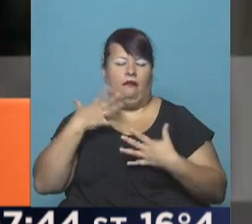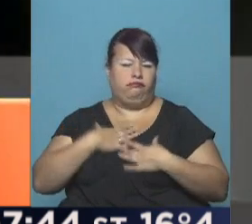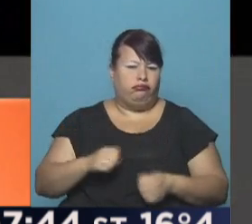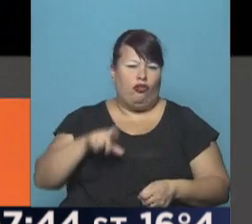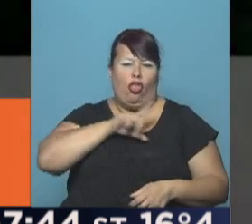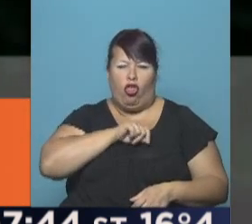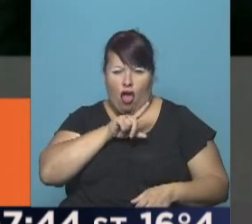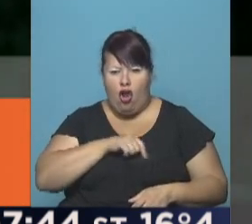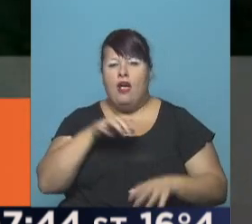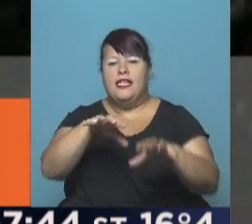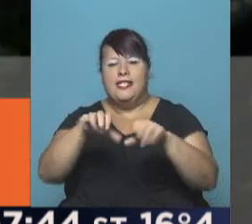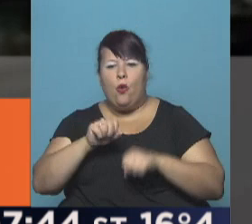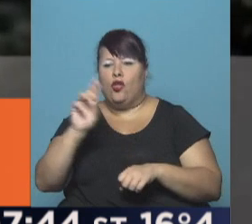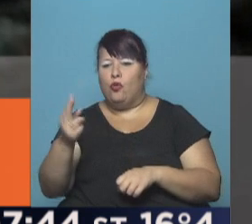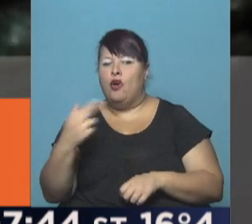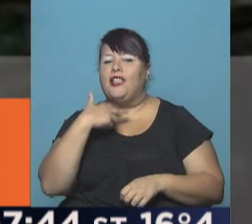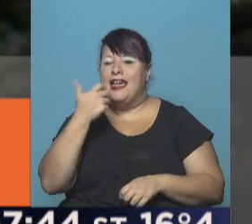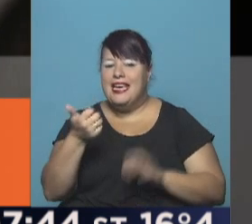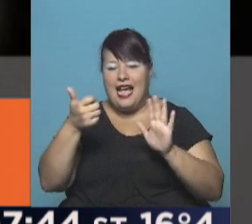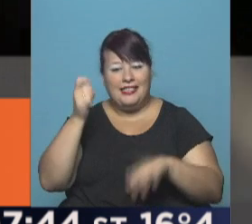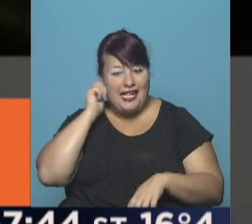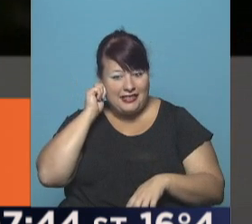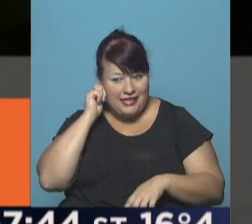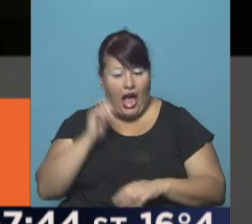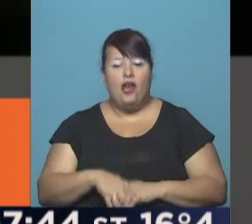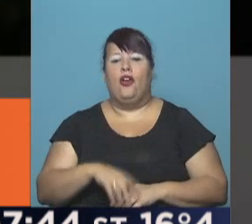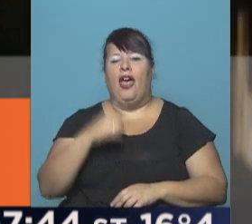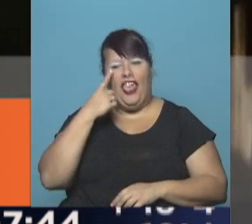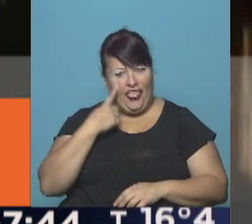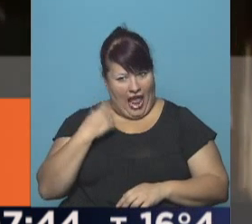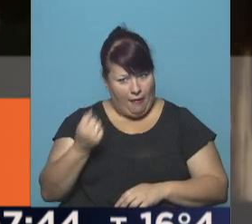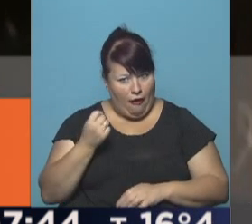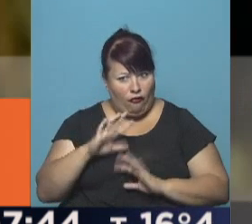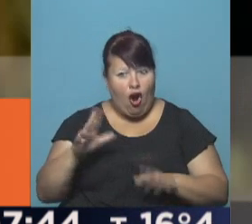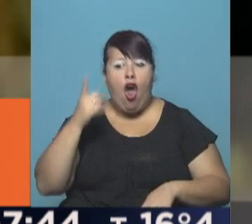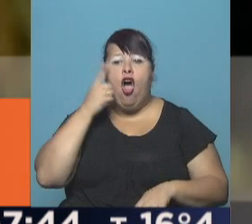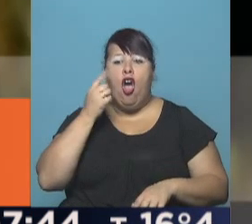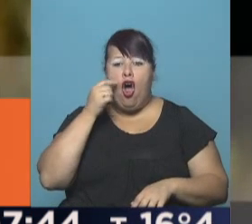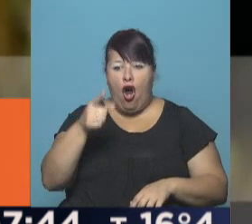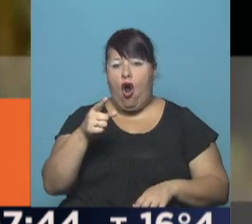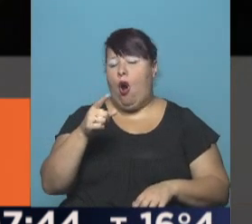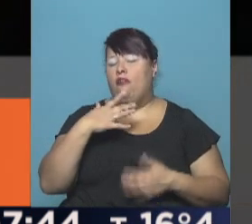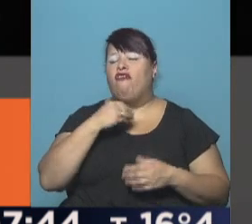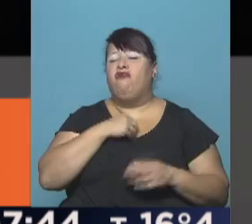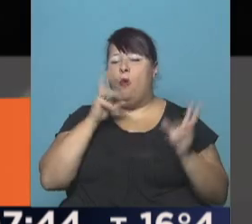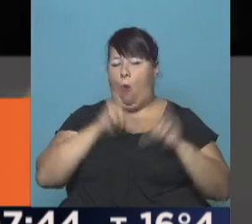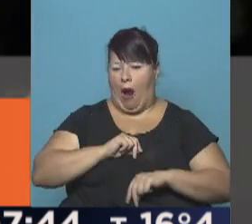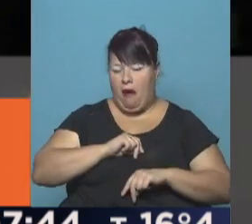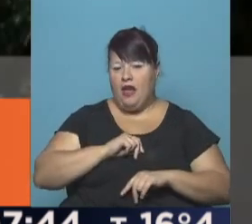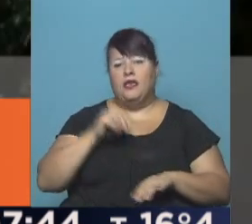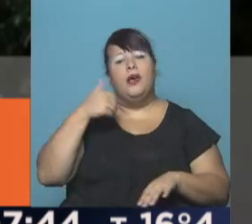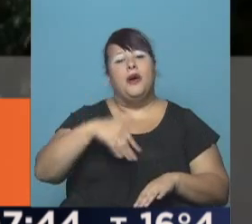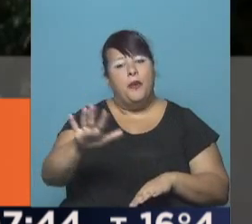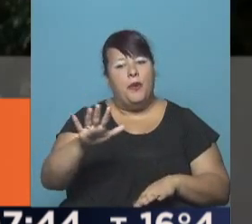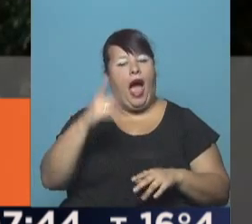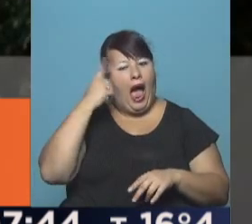el dolor, por el secuestro y la muerte de su hijita de 6 años. Es un drama potente, un hombre que pierde la fe y que se enfrentará a